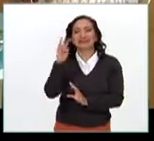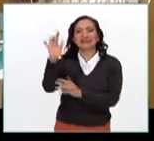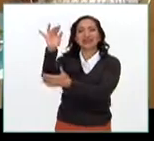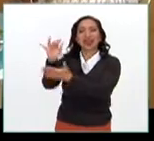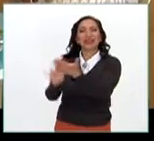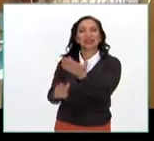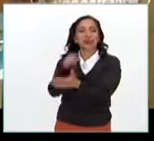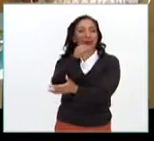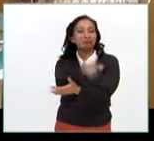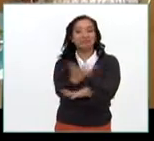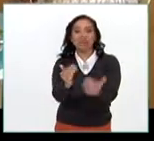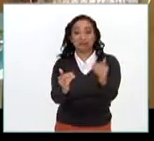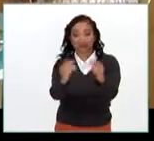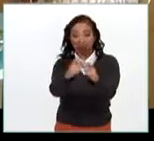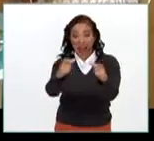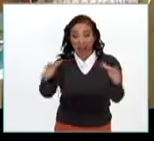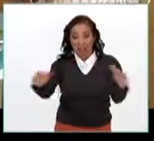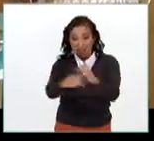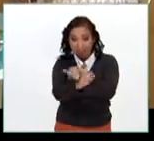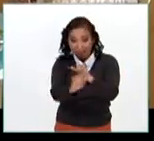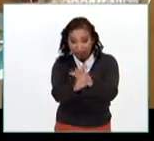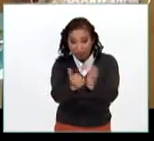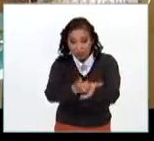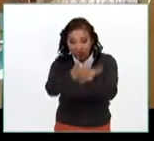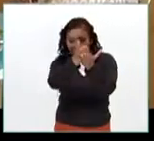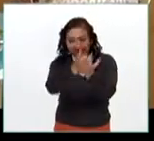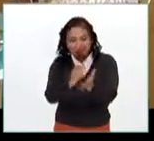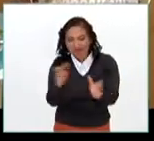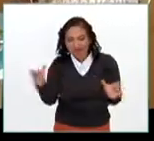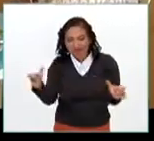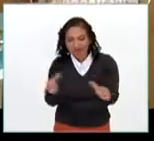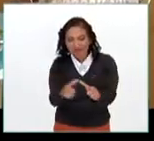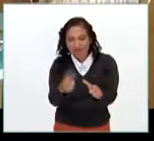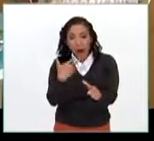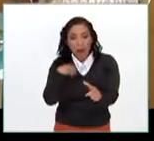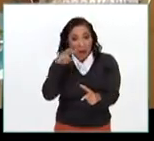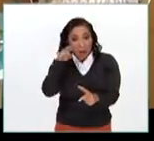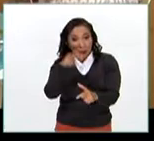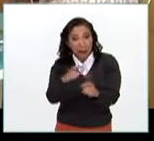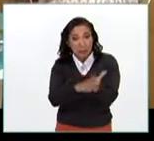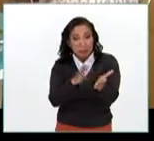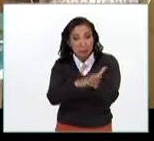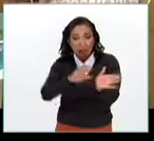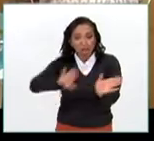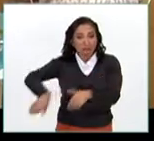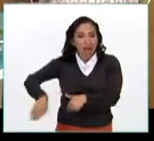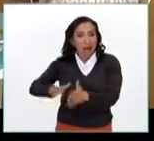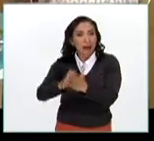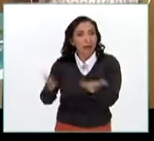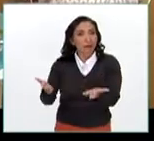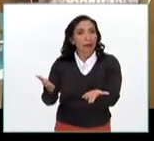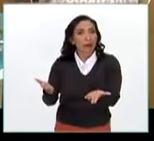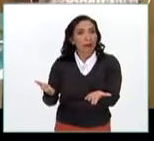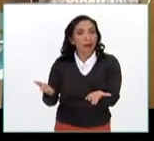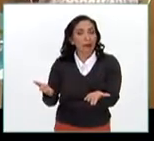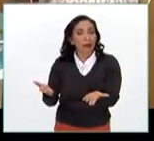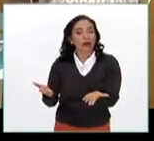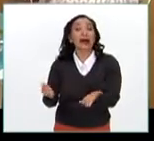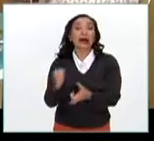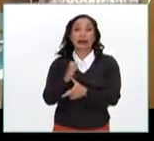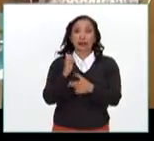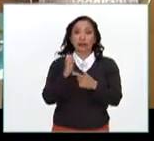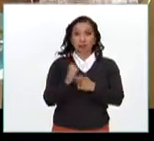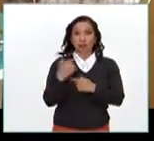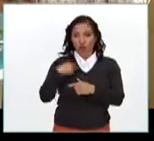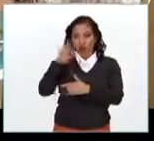de lectura no crecían y se habían disminuido un poco porque ya no había consulta en el papel, en el libro, en el objeto.